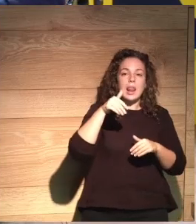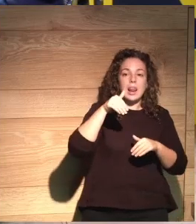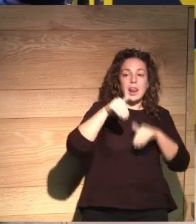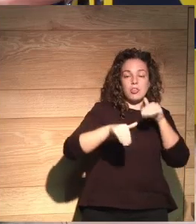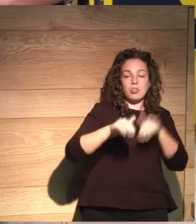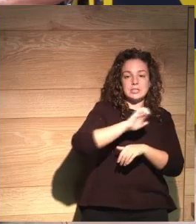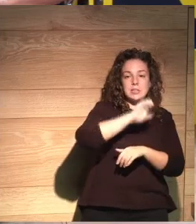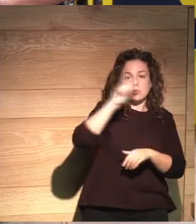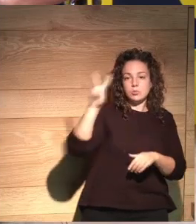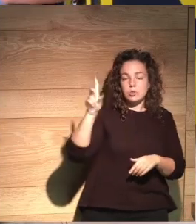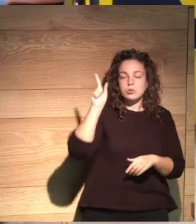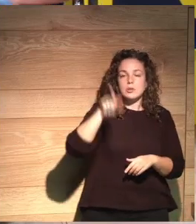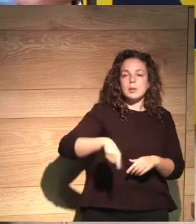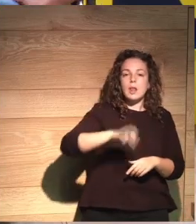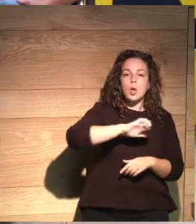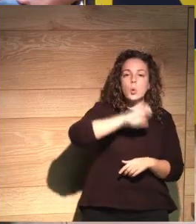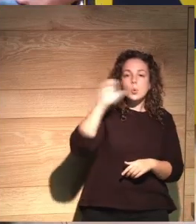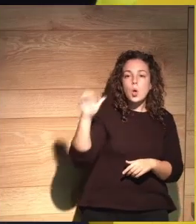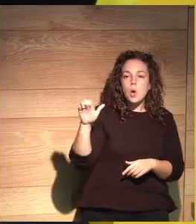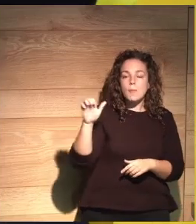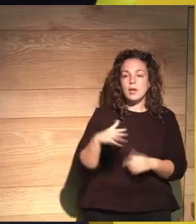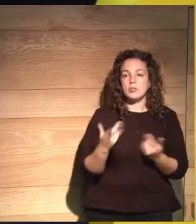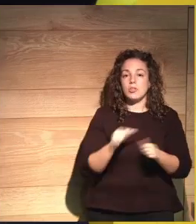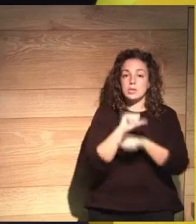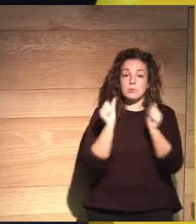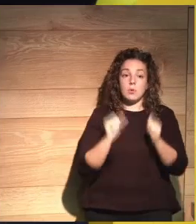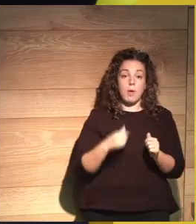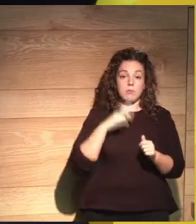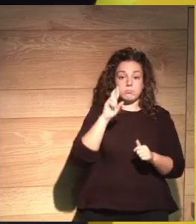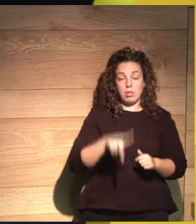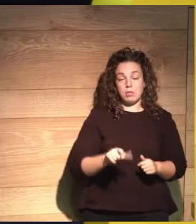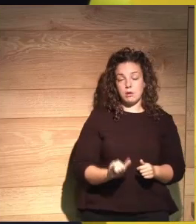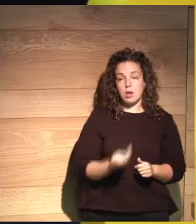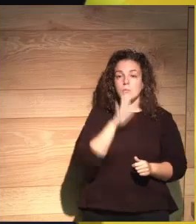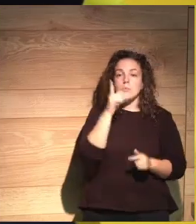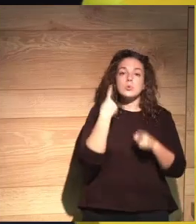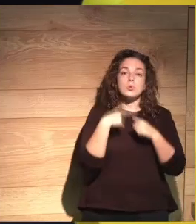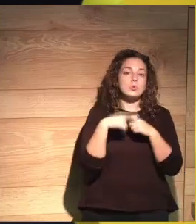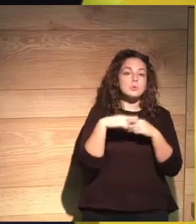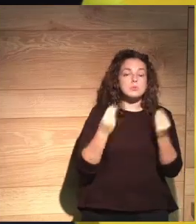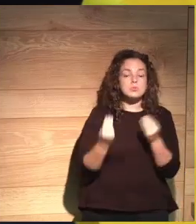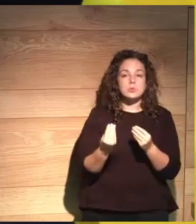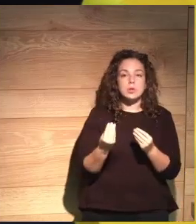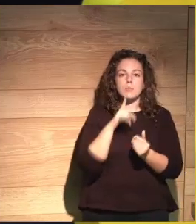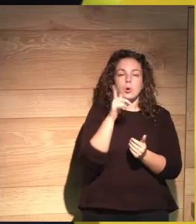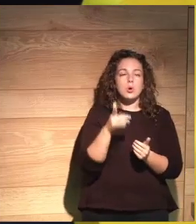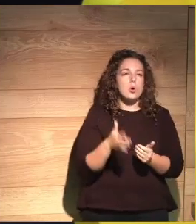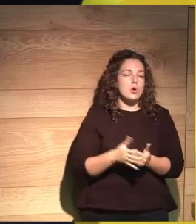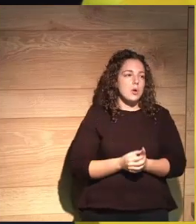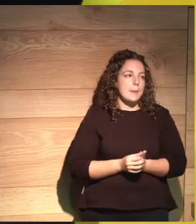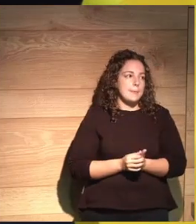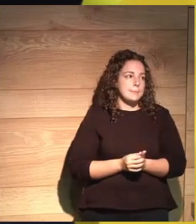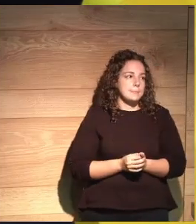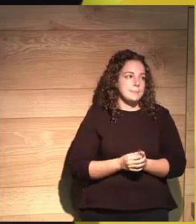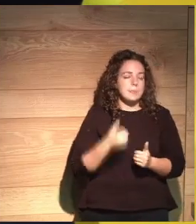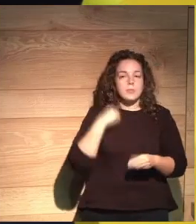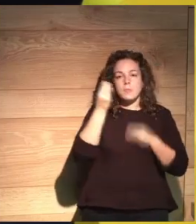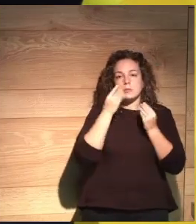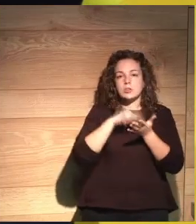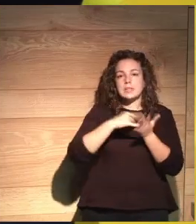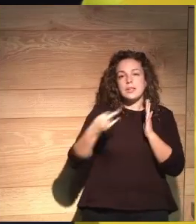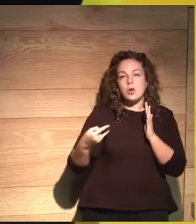en europa también de manera de manera tienes razón hay muchas cosas que es como yo creo que la tecnología